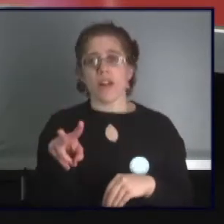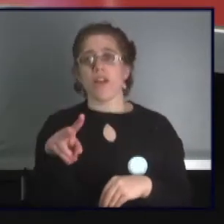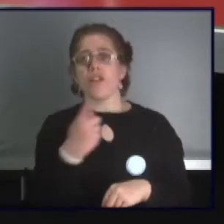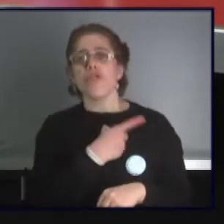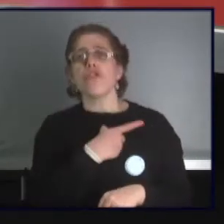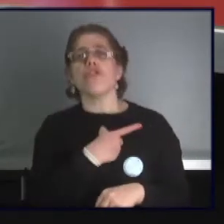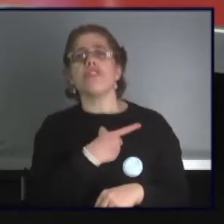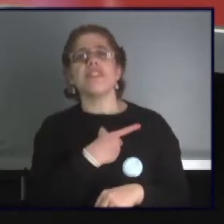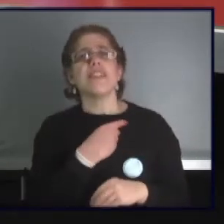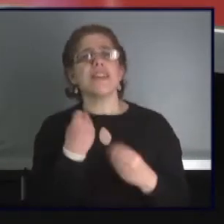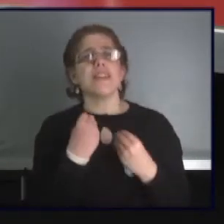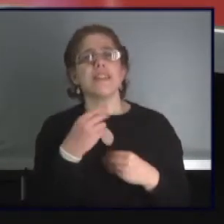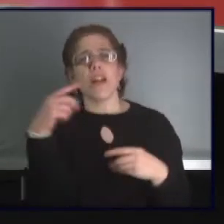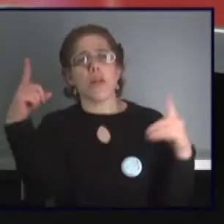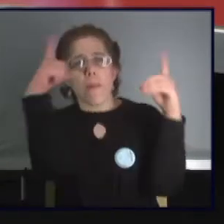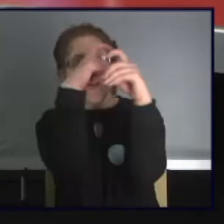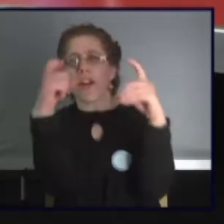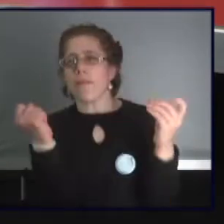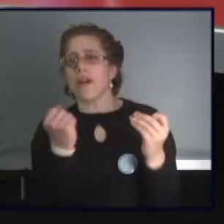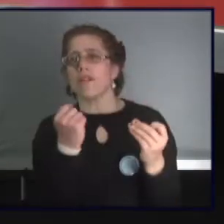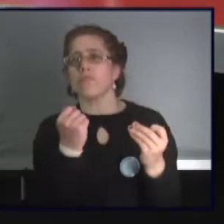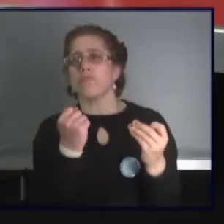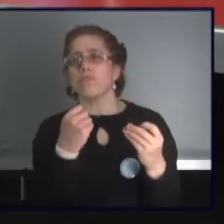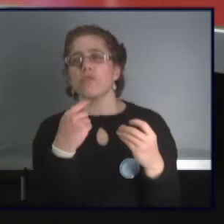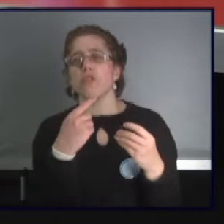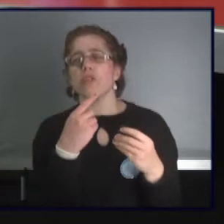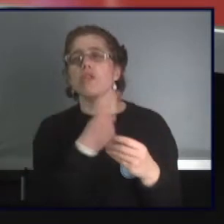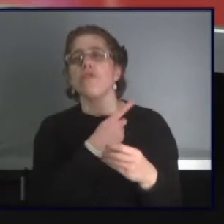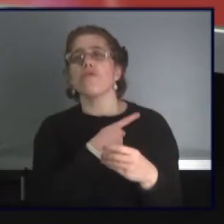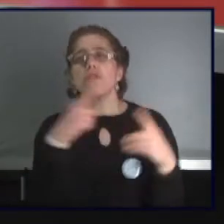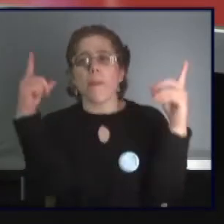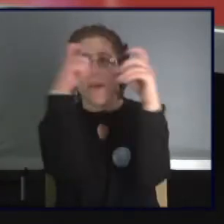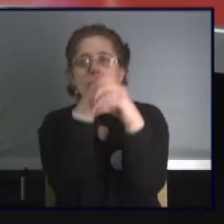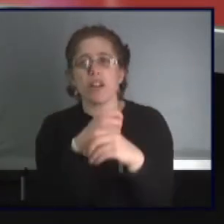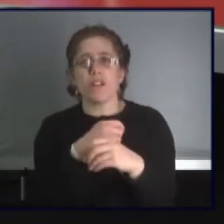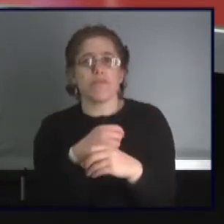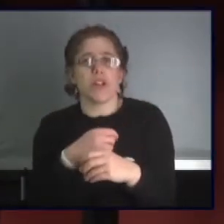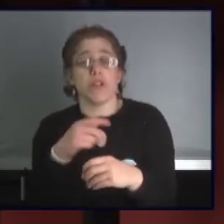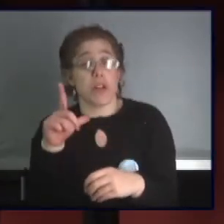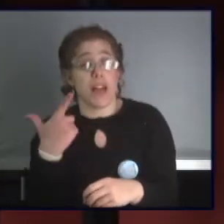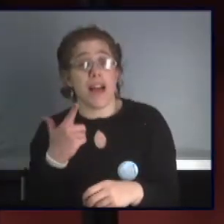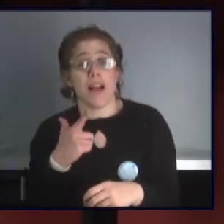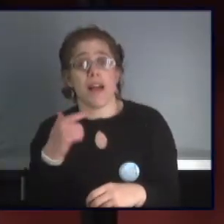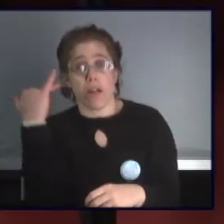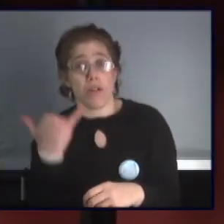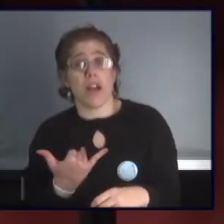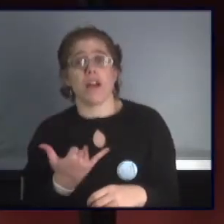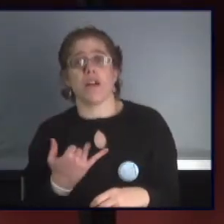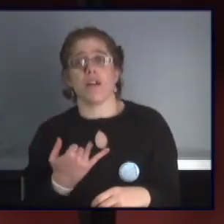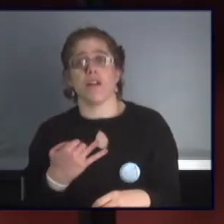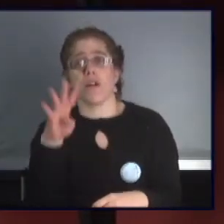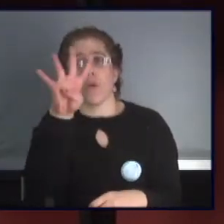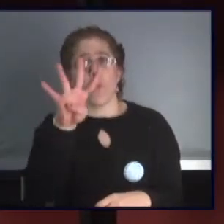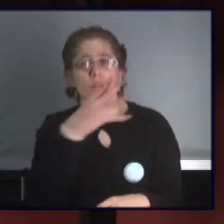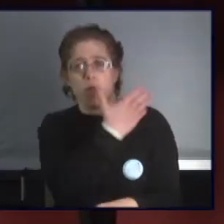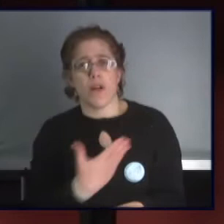están las falencias porque acá problemas estructurales como decían es lo que sobra seguramente digo estos cuatro años de